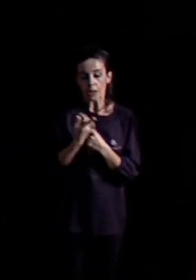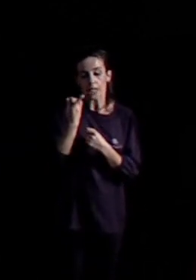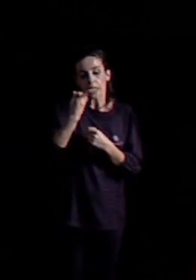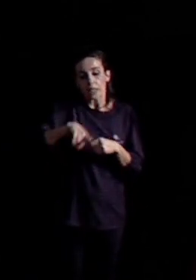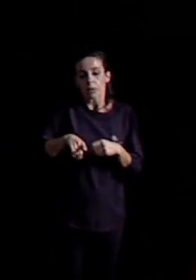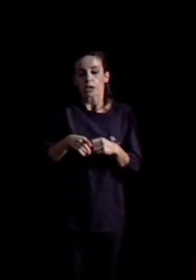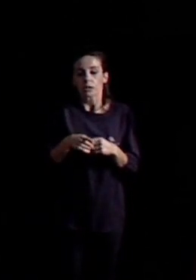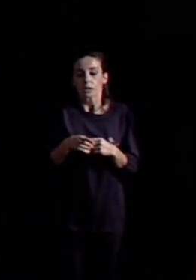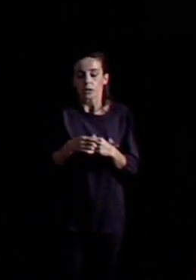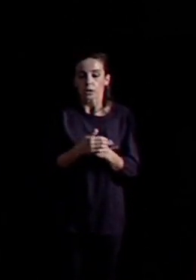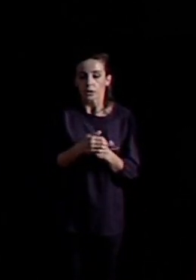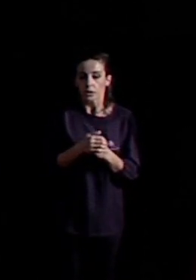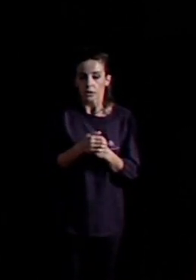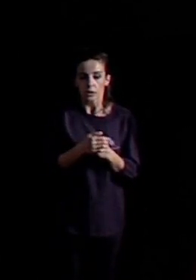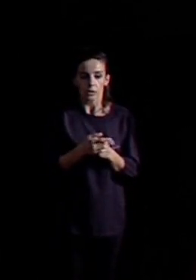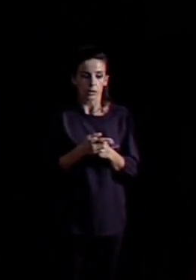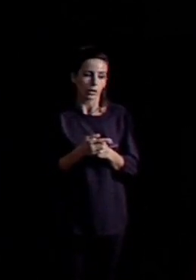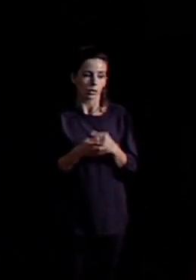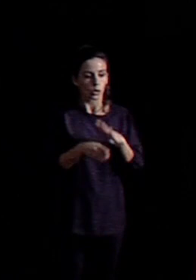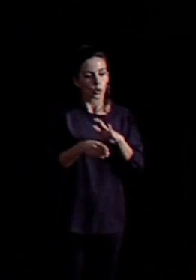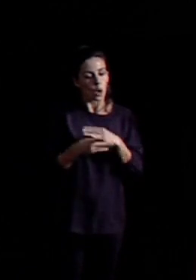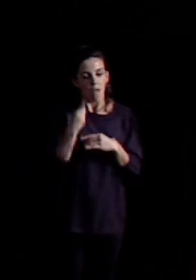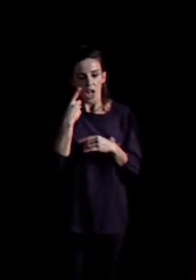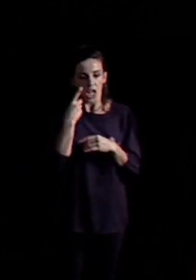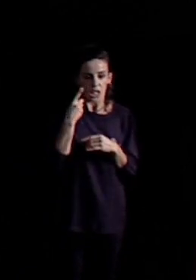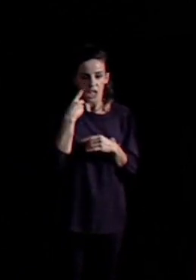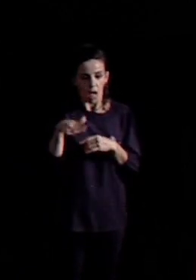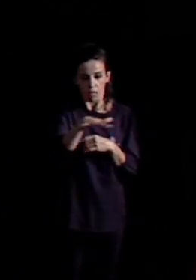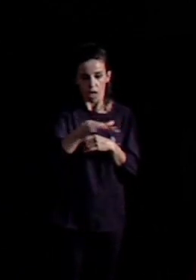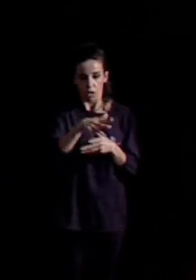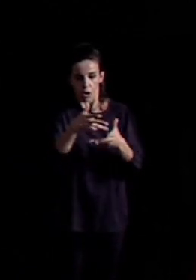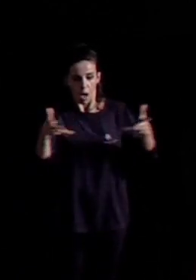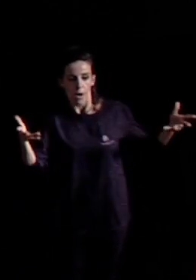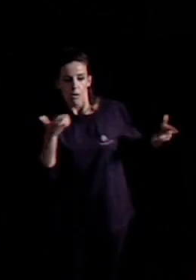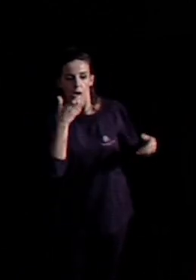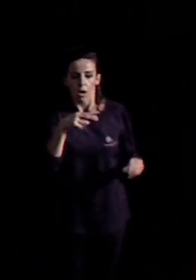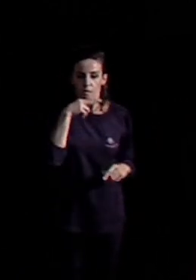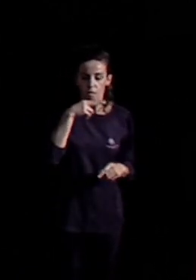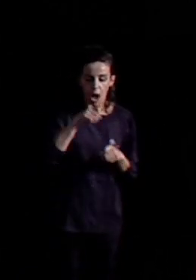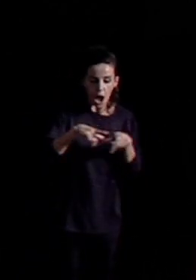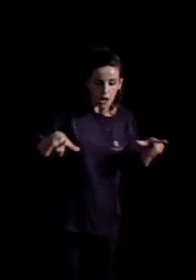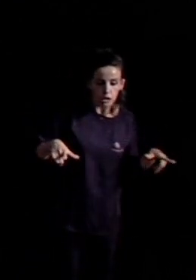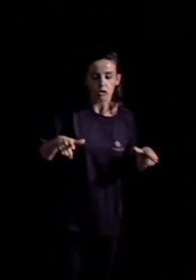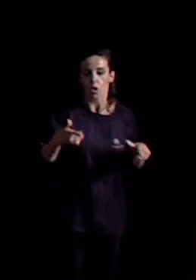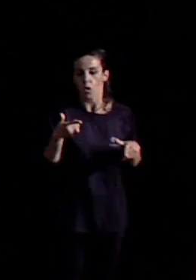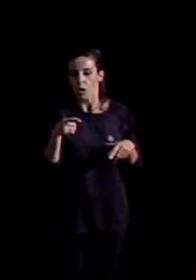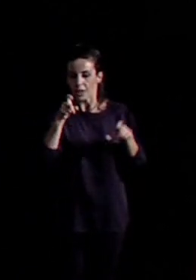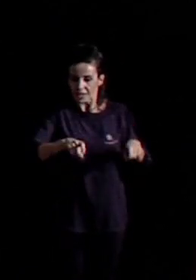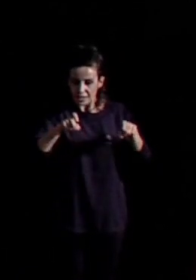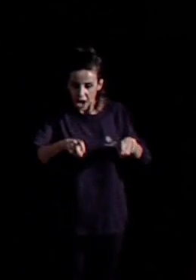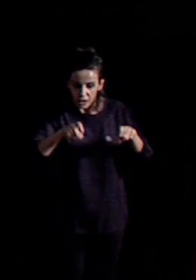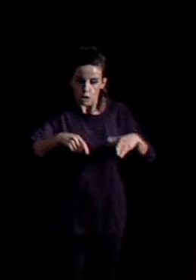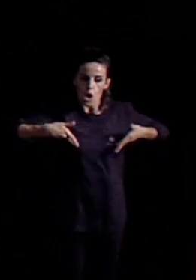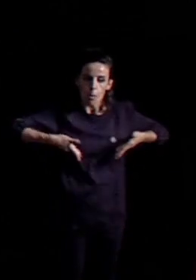cabe, una vigilancia en los espacios abiertos, ya sean los baños, recreo, los pasillos. Hay que estar un